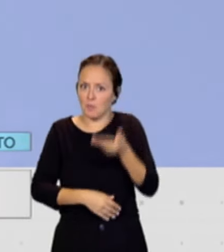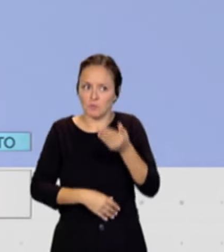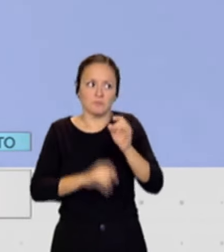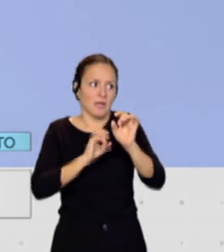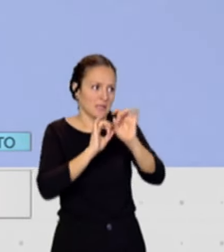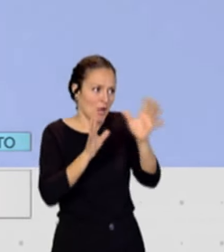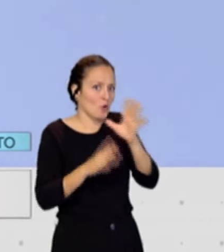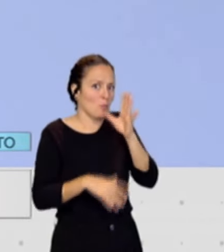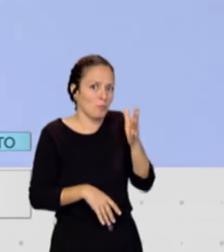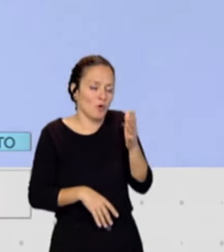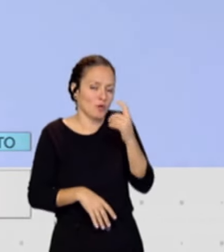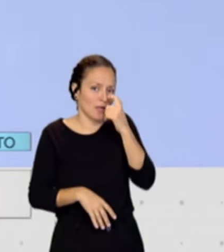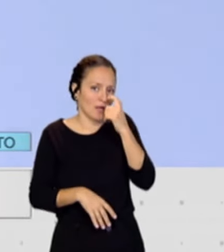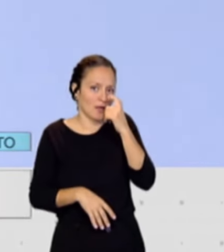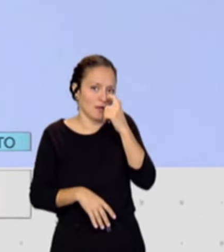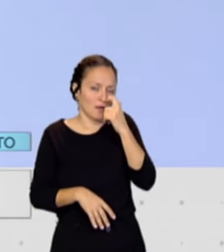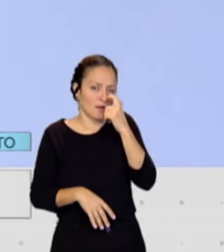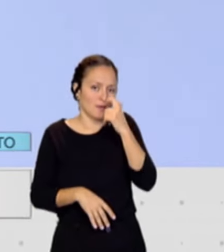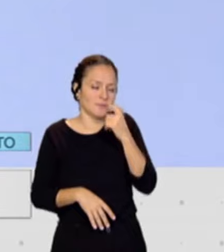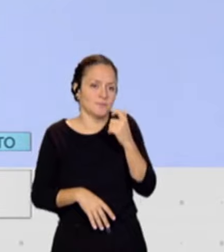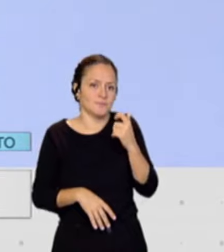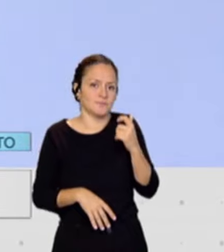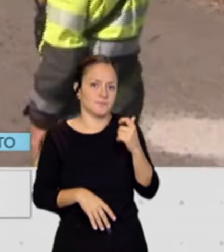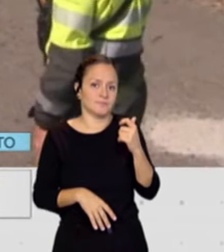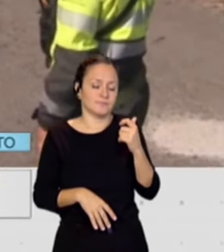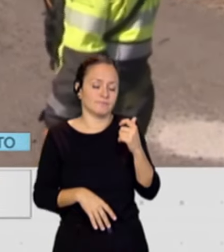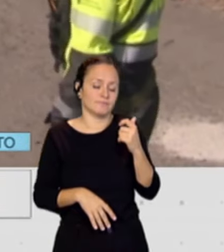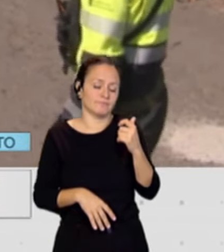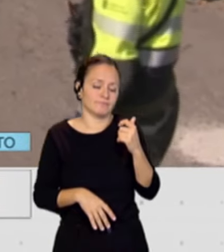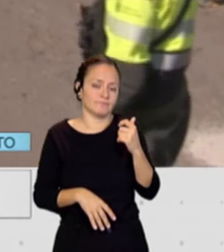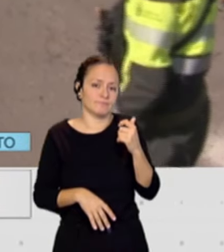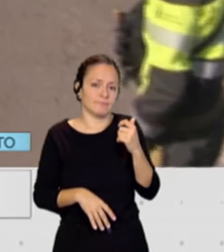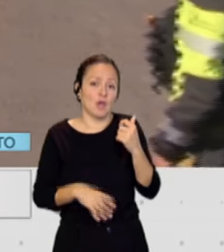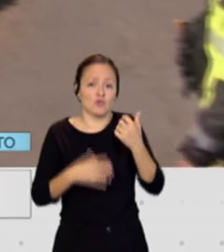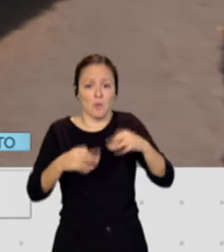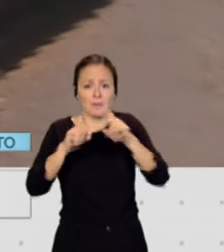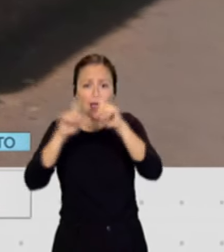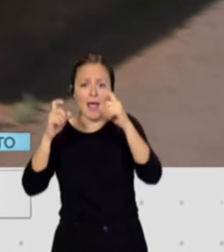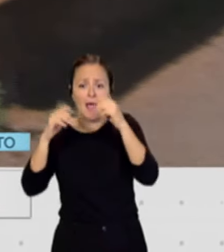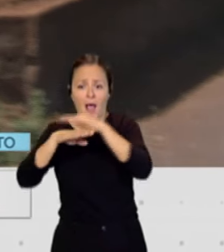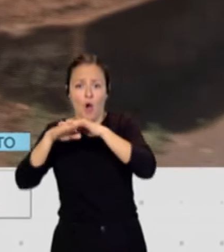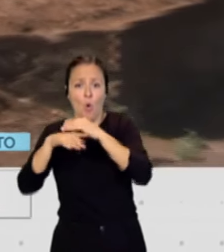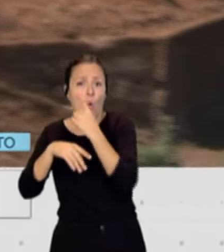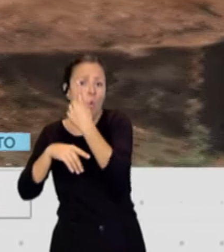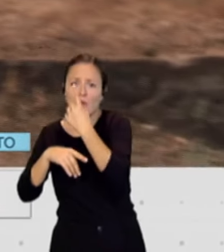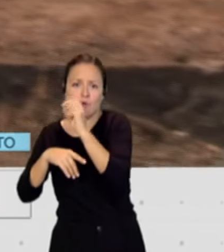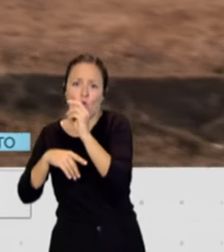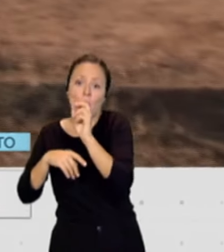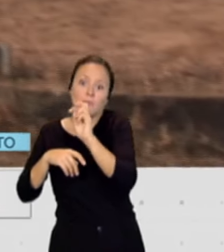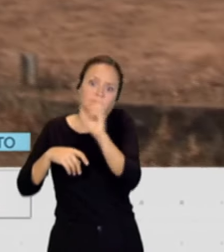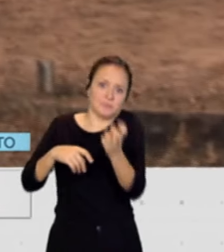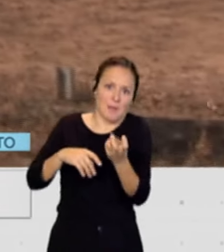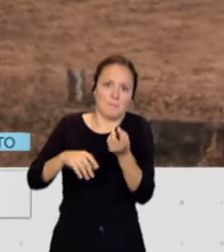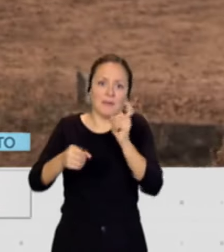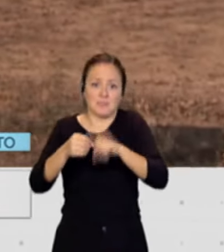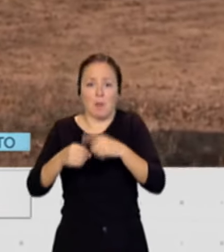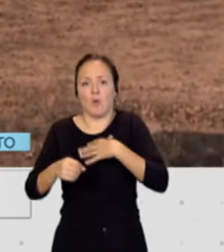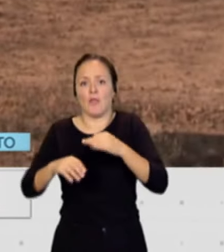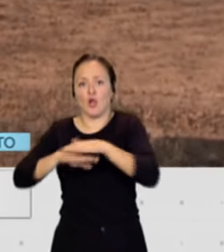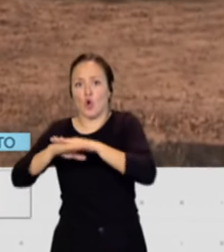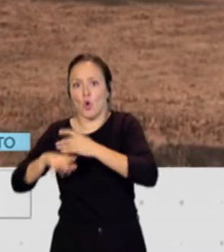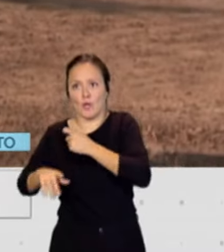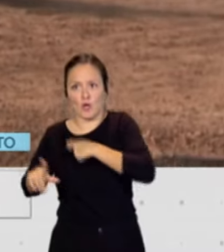porque siempre suele haber eh coincidir que trabaje más de una administración pública bien sea el gobierno central a través de los medios del